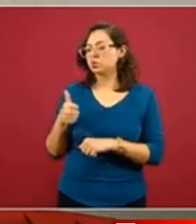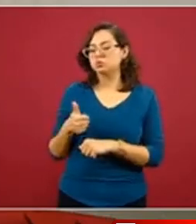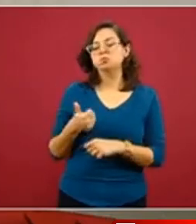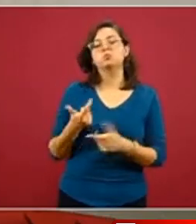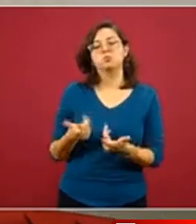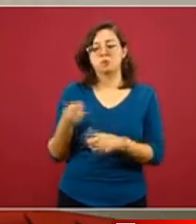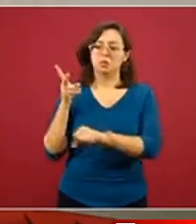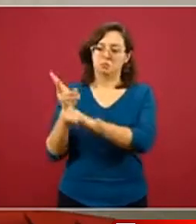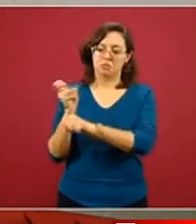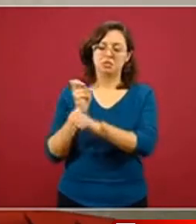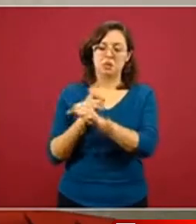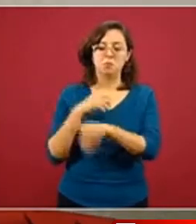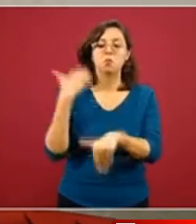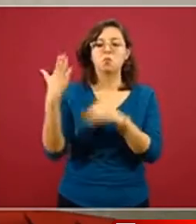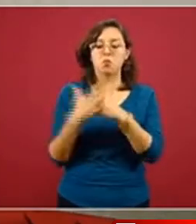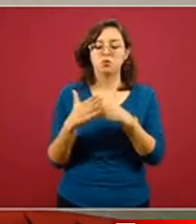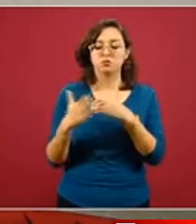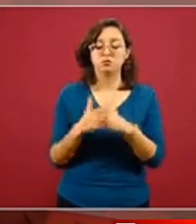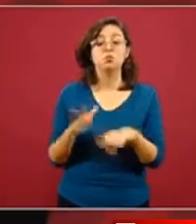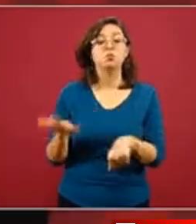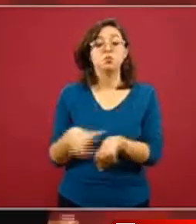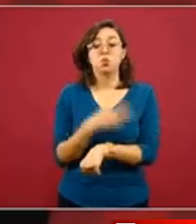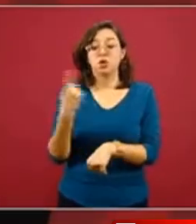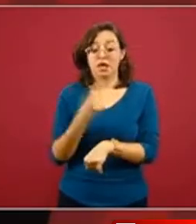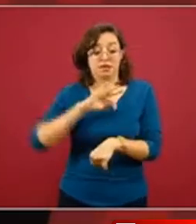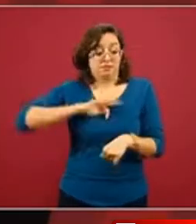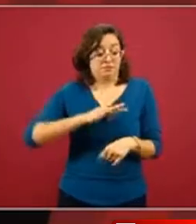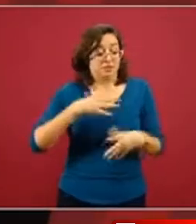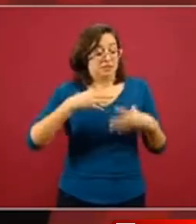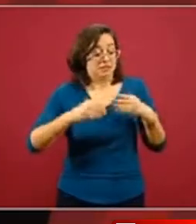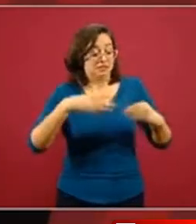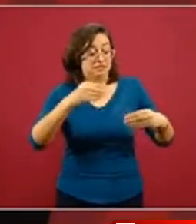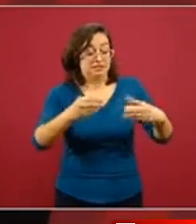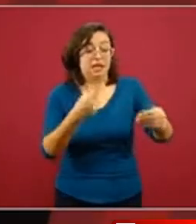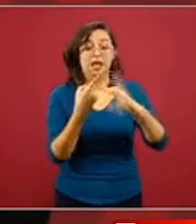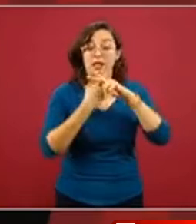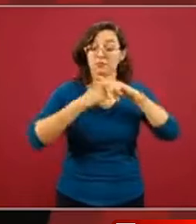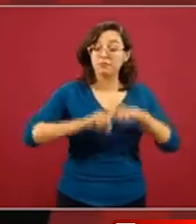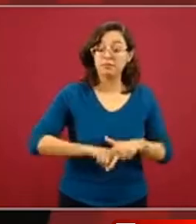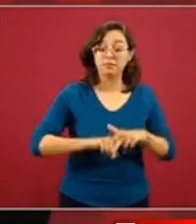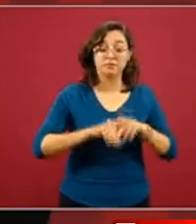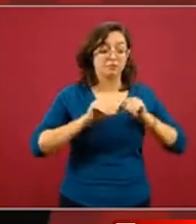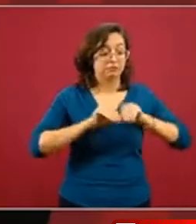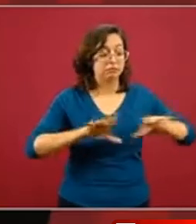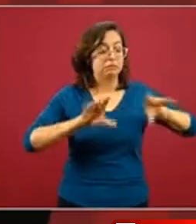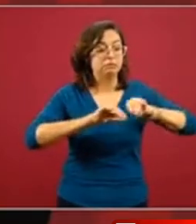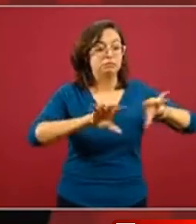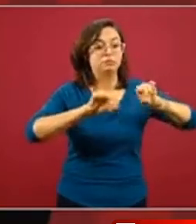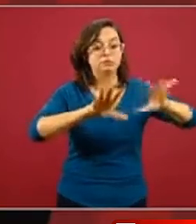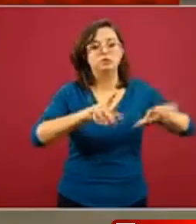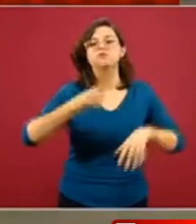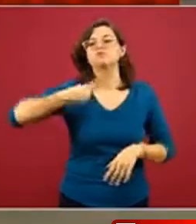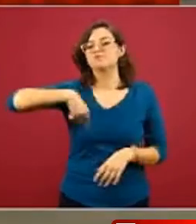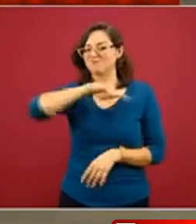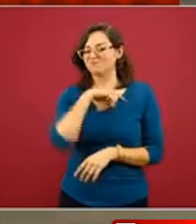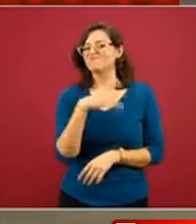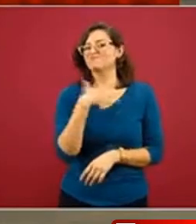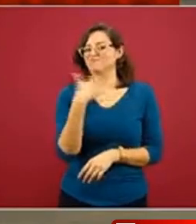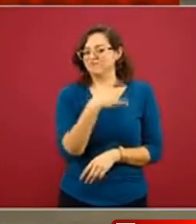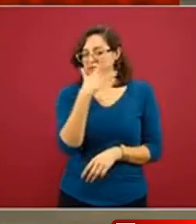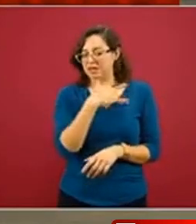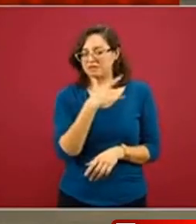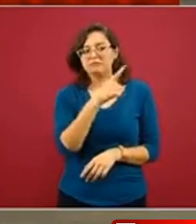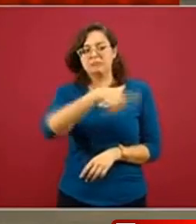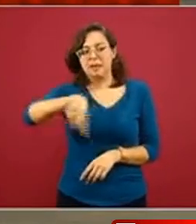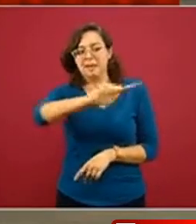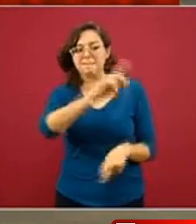otros compañeros, y desde que empezó la epidemia de COVID en México, anticipábamos que iba a haber un fenómeno